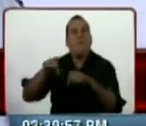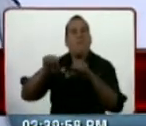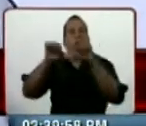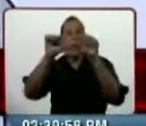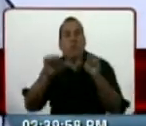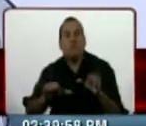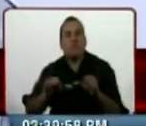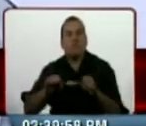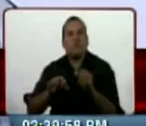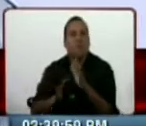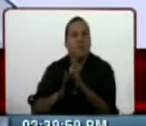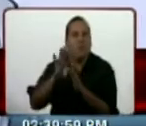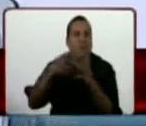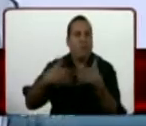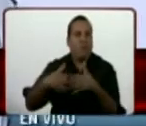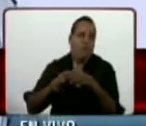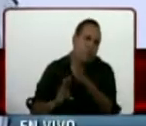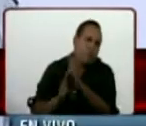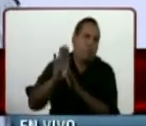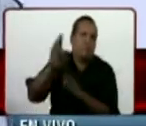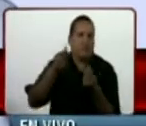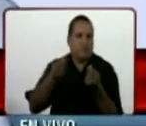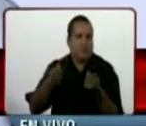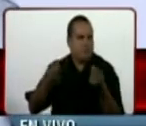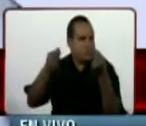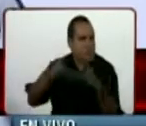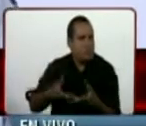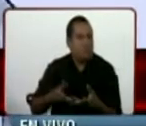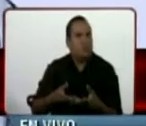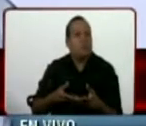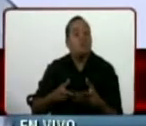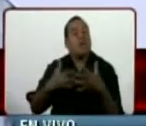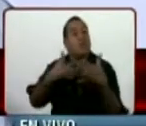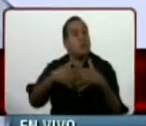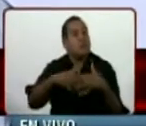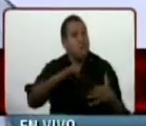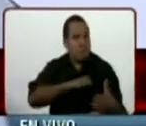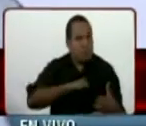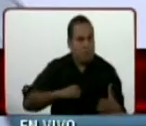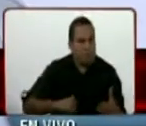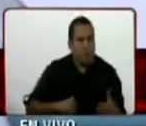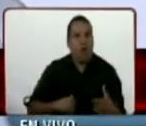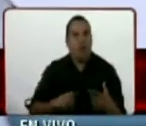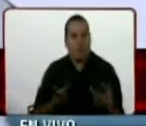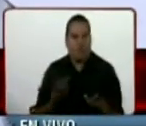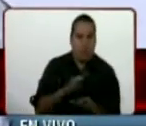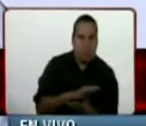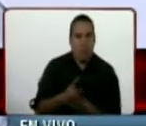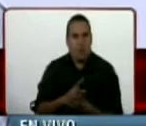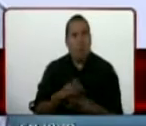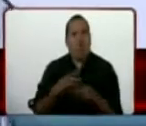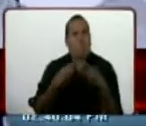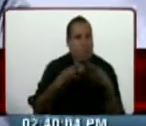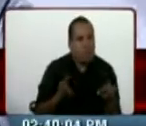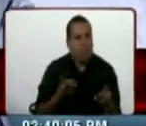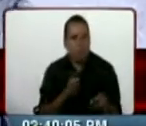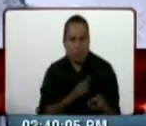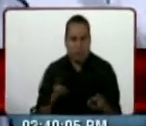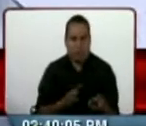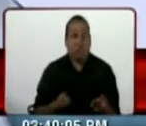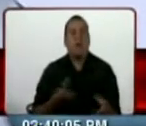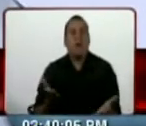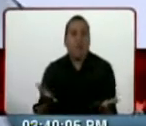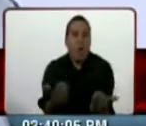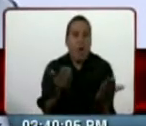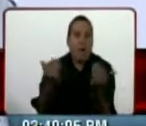desarrollar la industria, mixta, pública y privada, pequeña, mediana y grande inclusive, para atraer